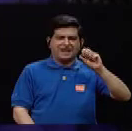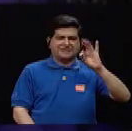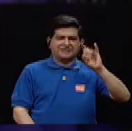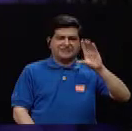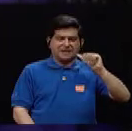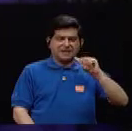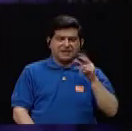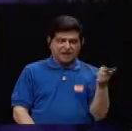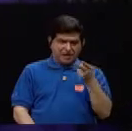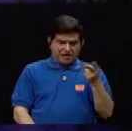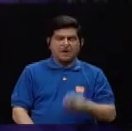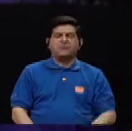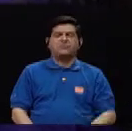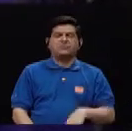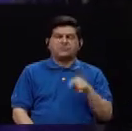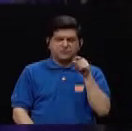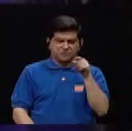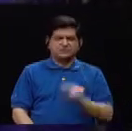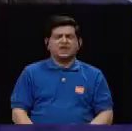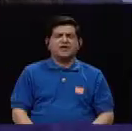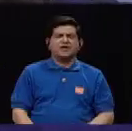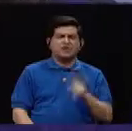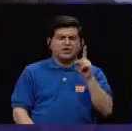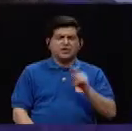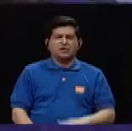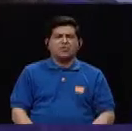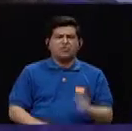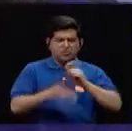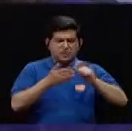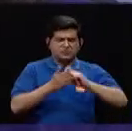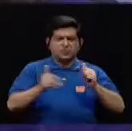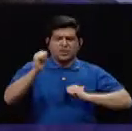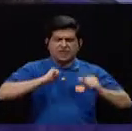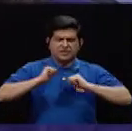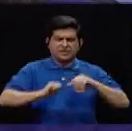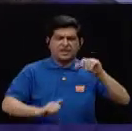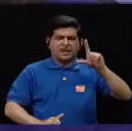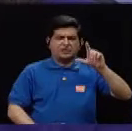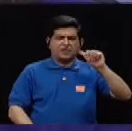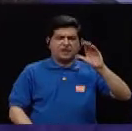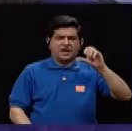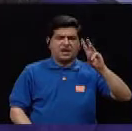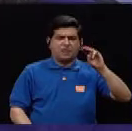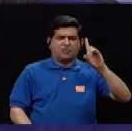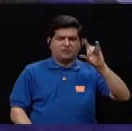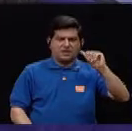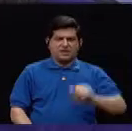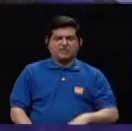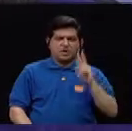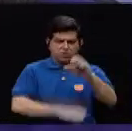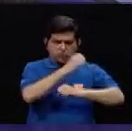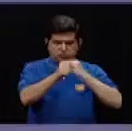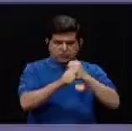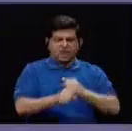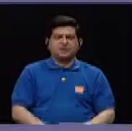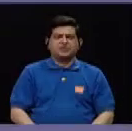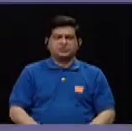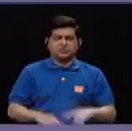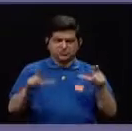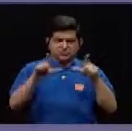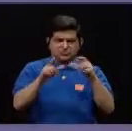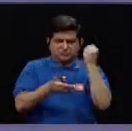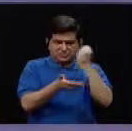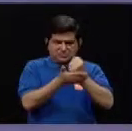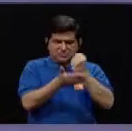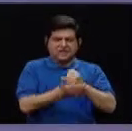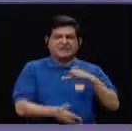y Marcelo, abrieron una escuela en el Teatro de la Comedia y en 2 años yo me formé con ellos dos. El título que tengo, el sello que tiene y